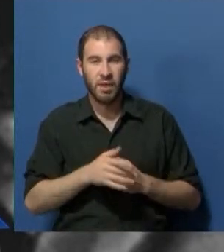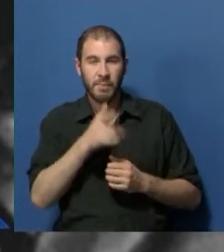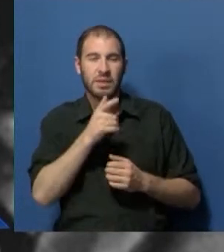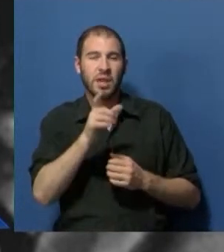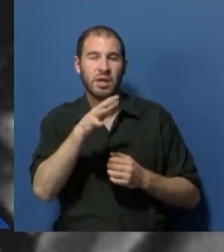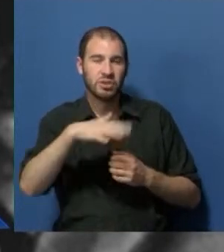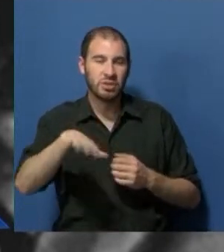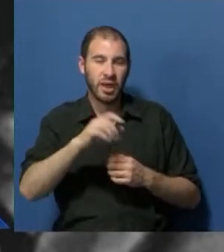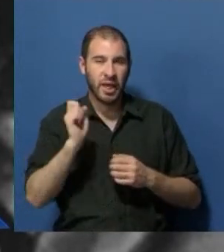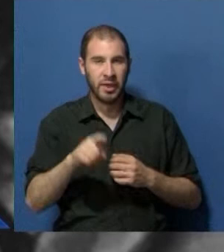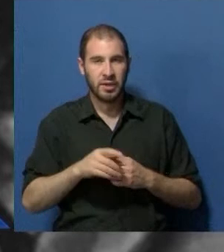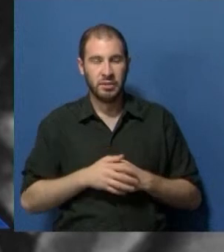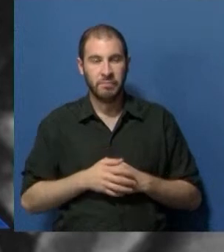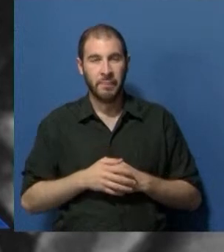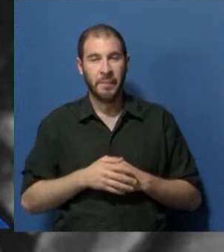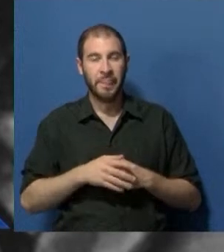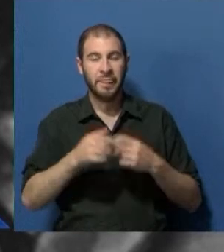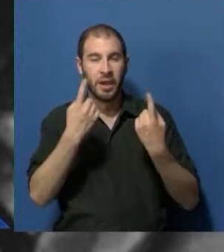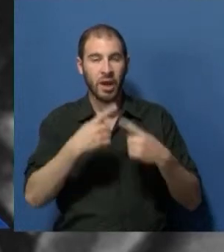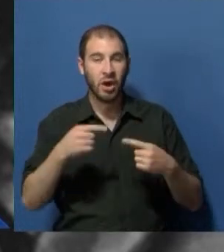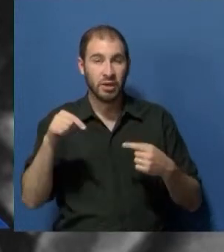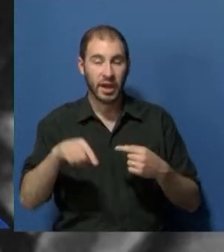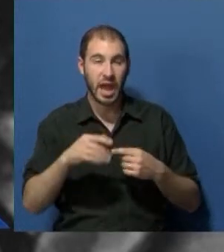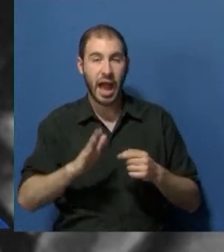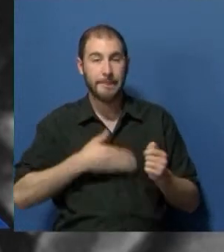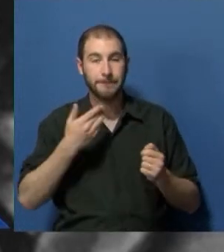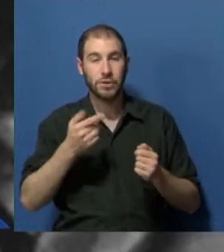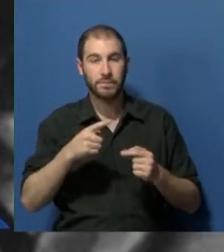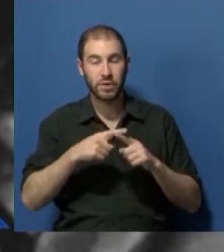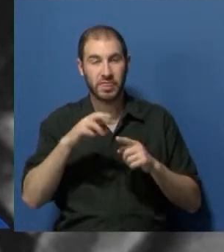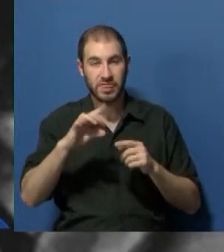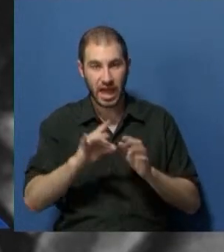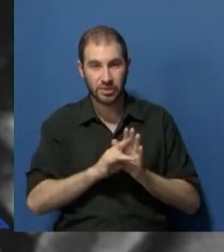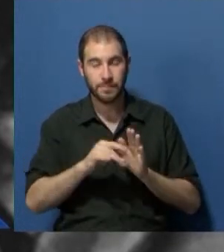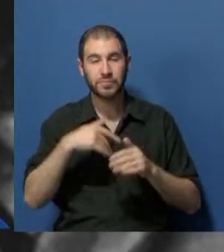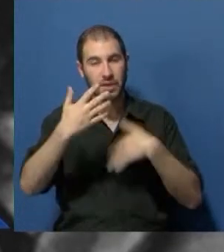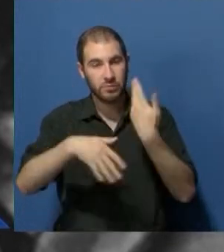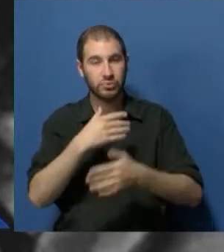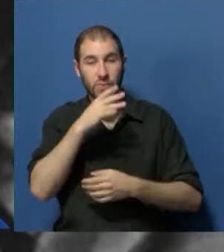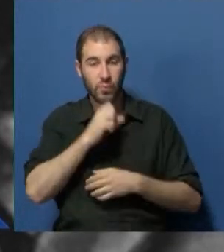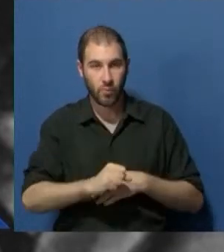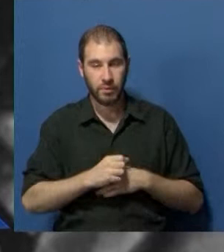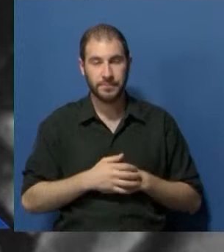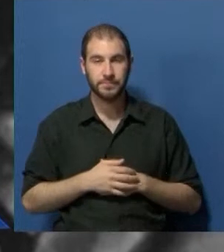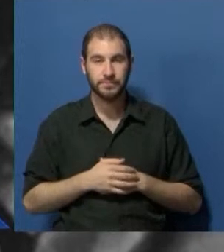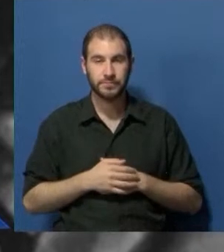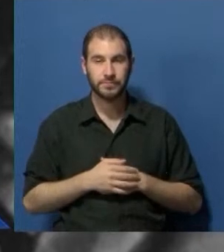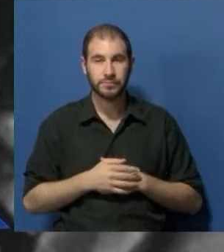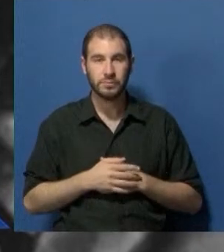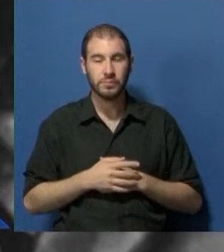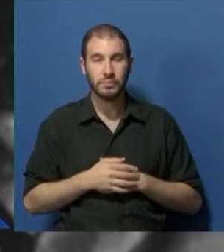ámbito y como sociedad. Y el factor de este APD de hoy es la Revolución Cubana. Bueno, quería